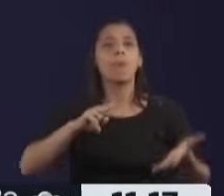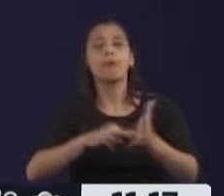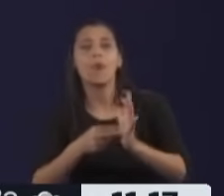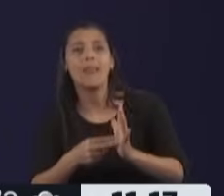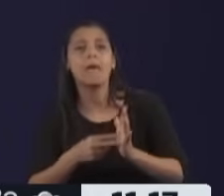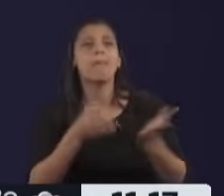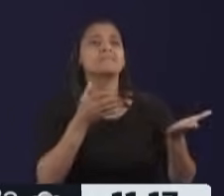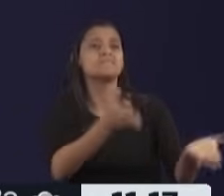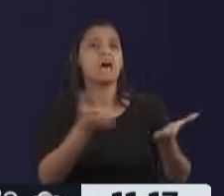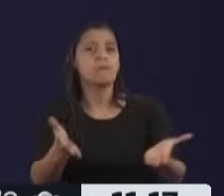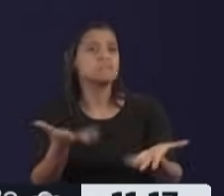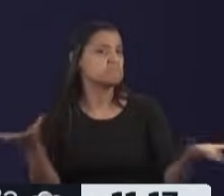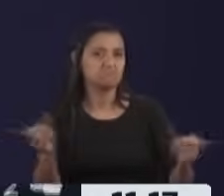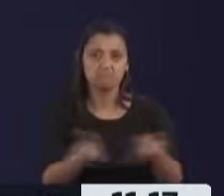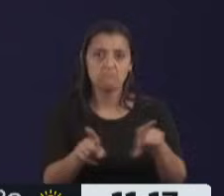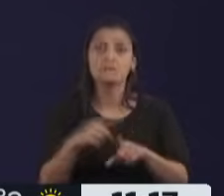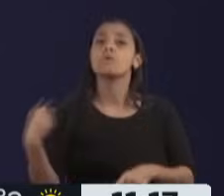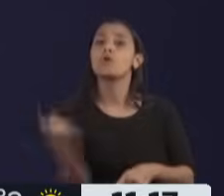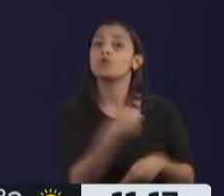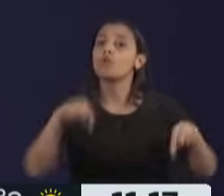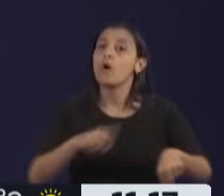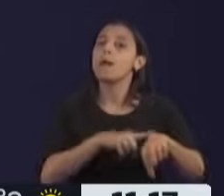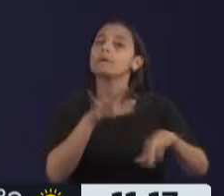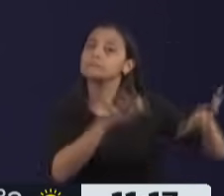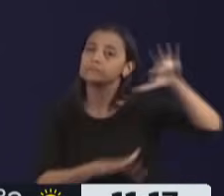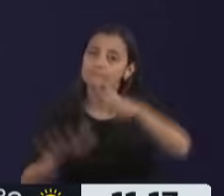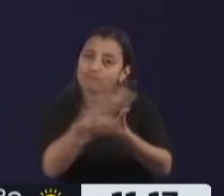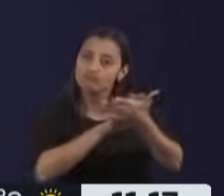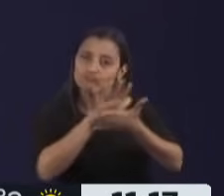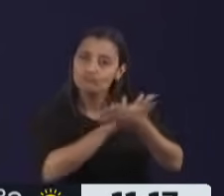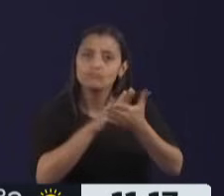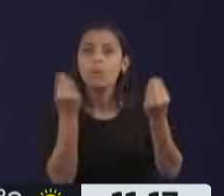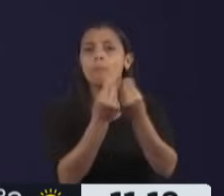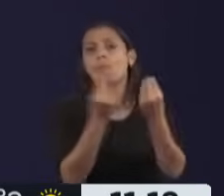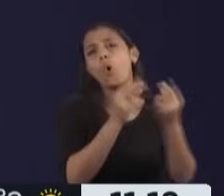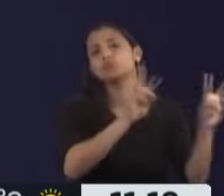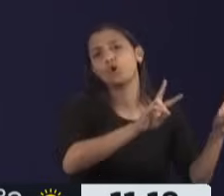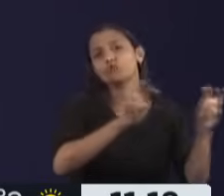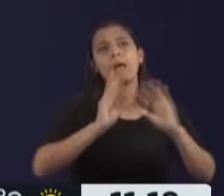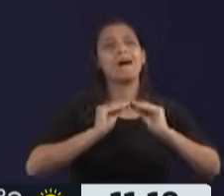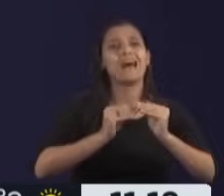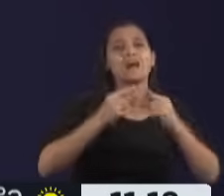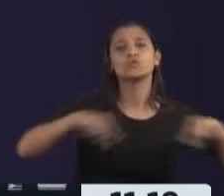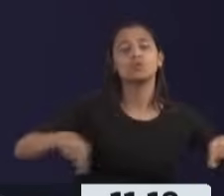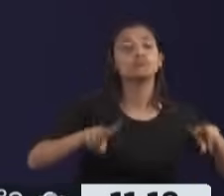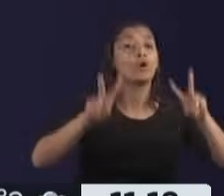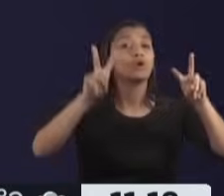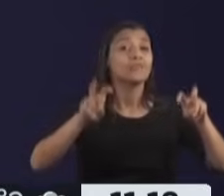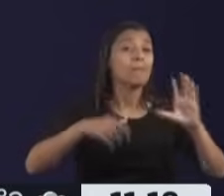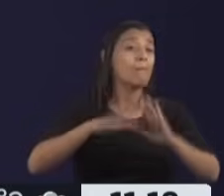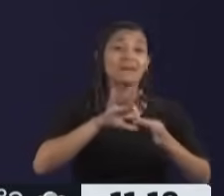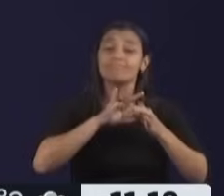servicio y es parte de la corrección que estamos haciendo de un montón de cuestiones en términos